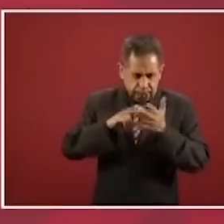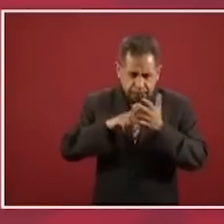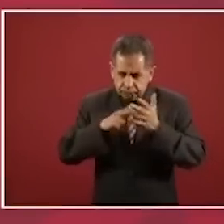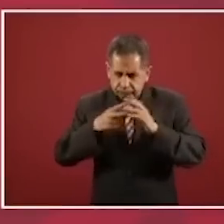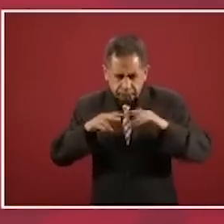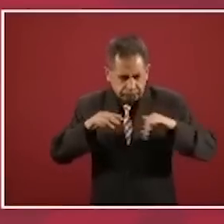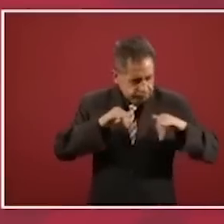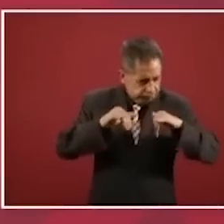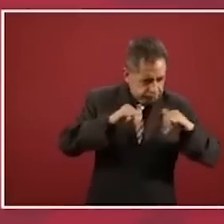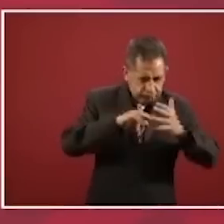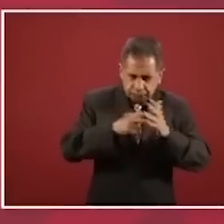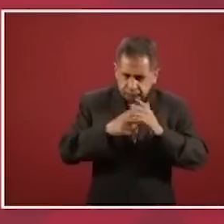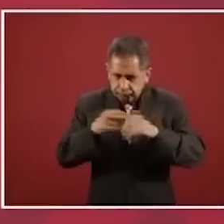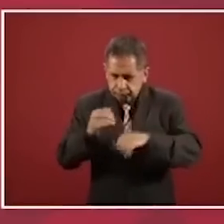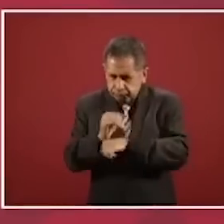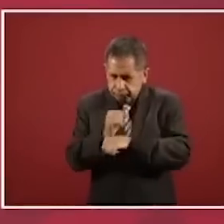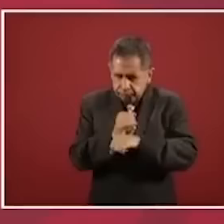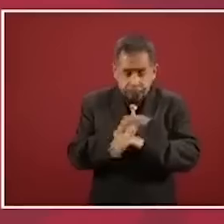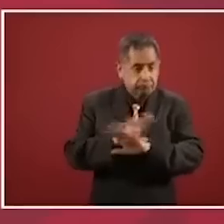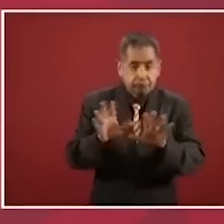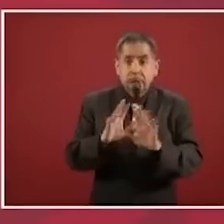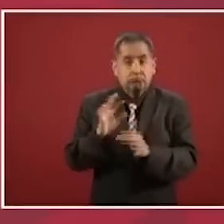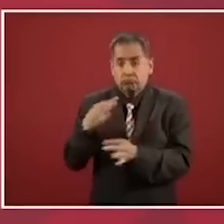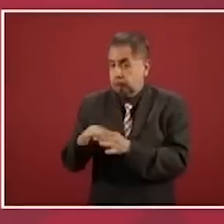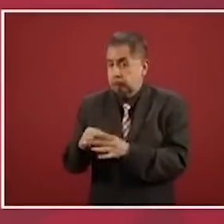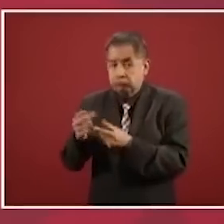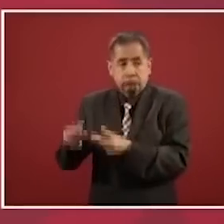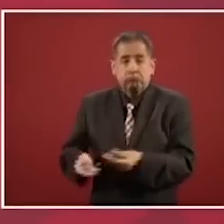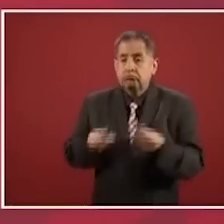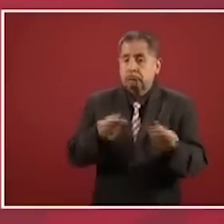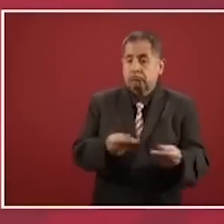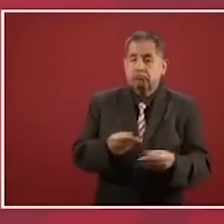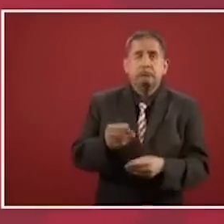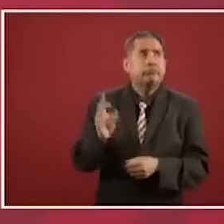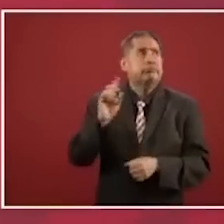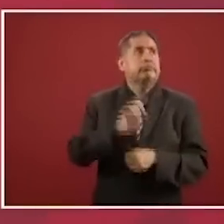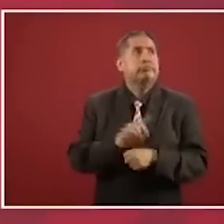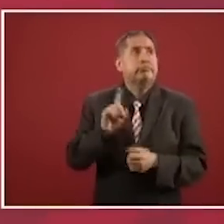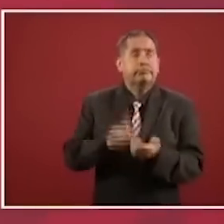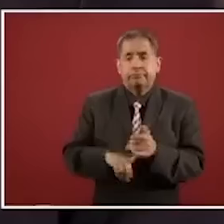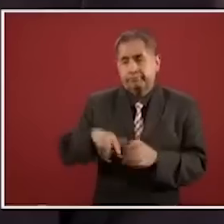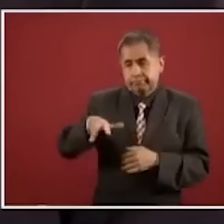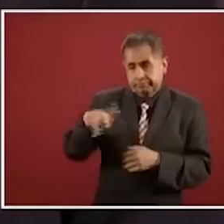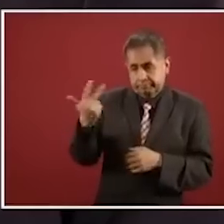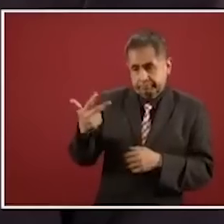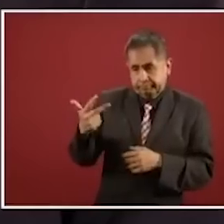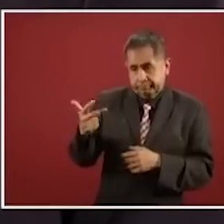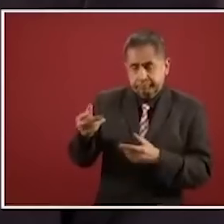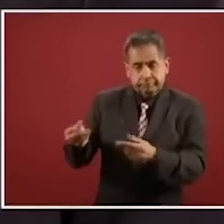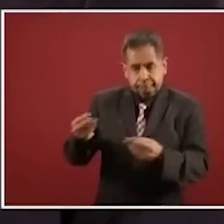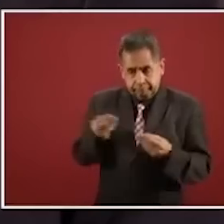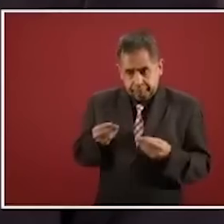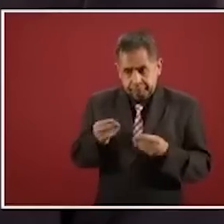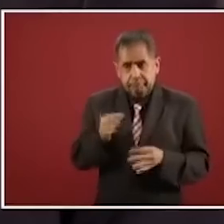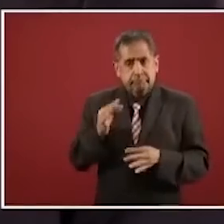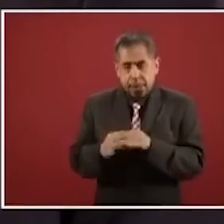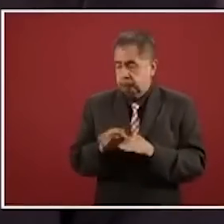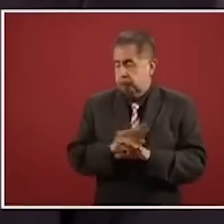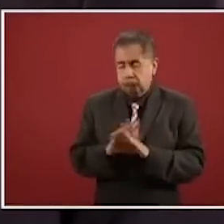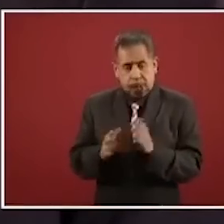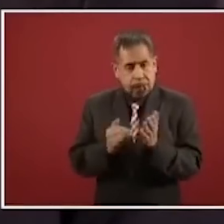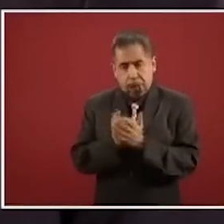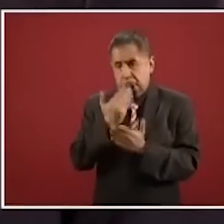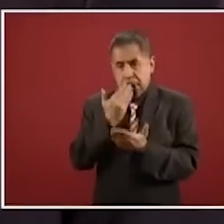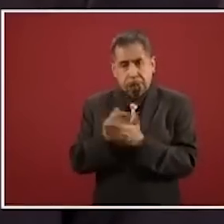ingeniería básica que se entregaron el día 13, en tiempo y